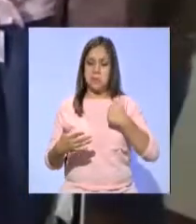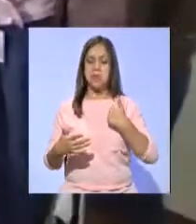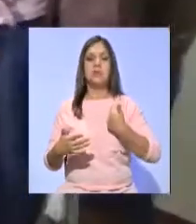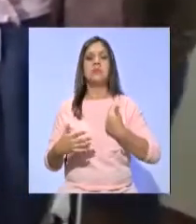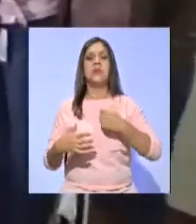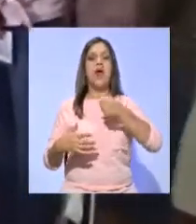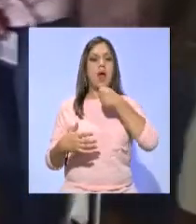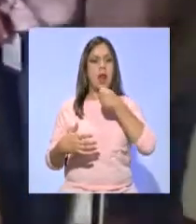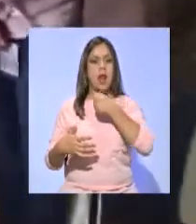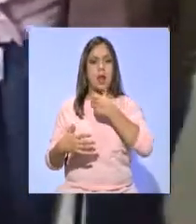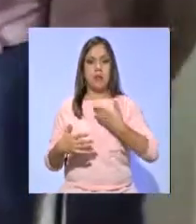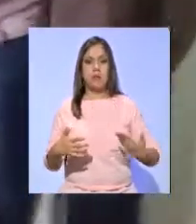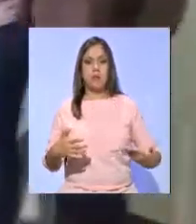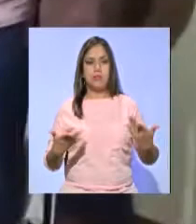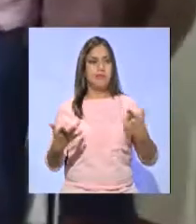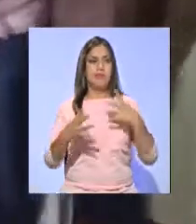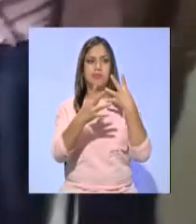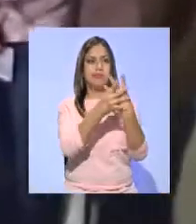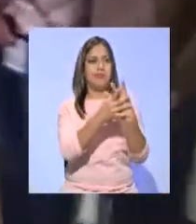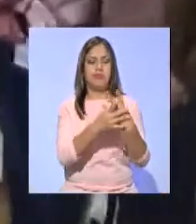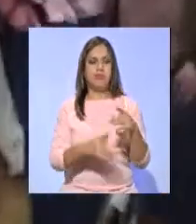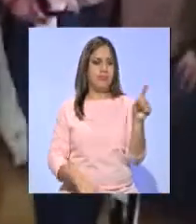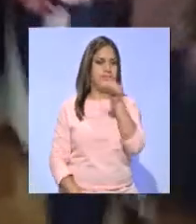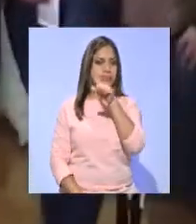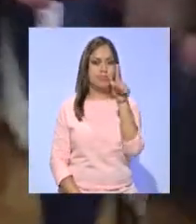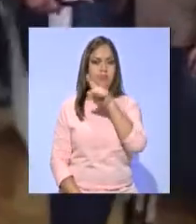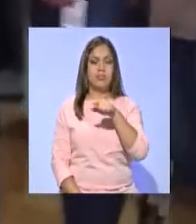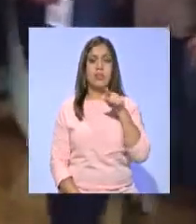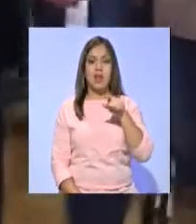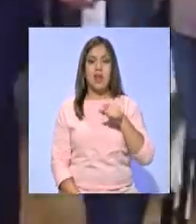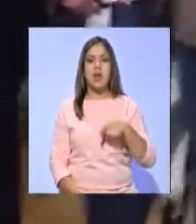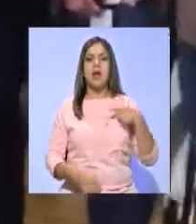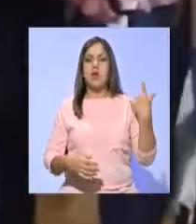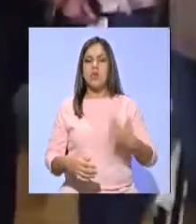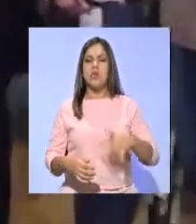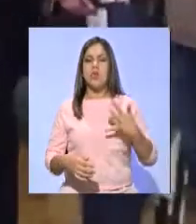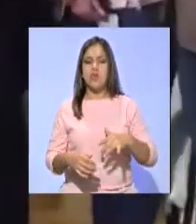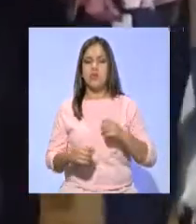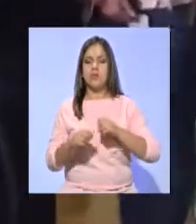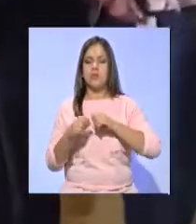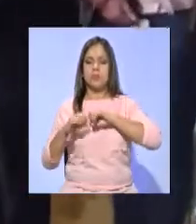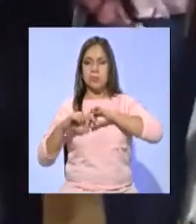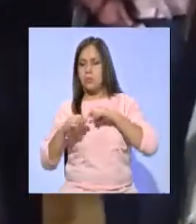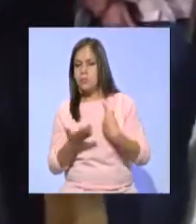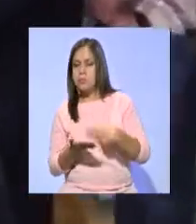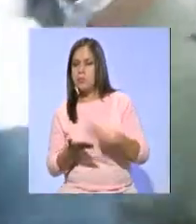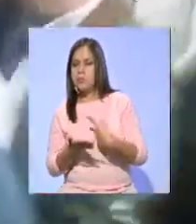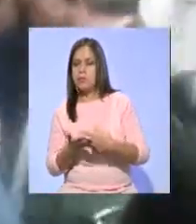Glass está detenido injustamente y que existe un complot en contra del segundo mandatario.